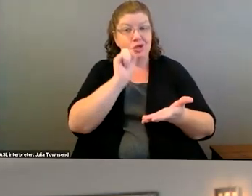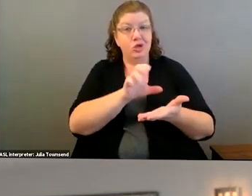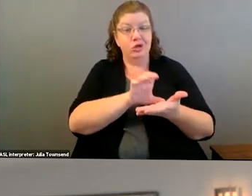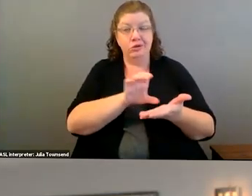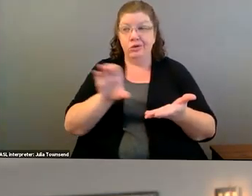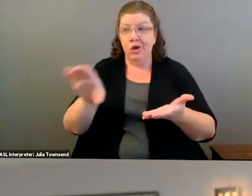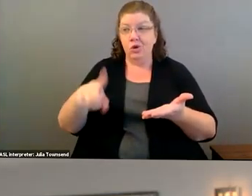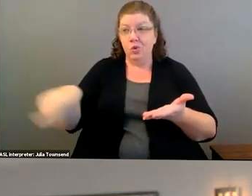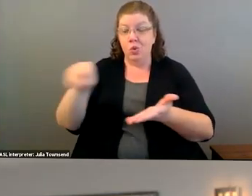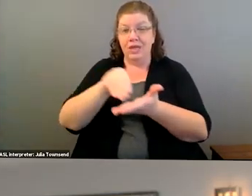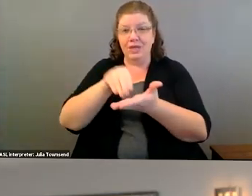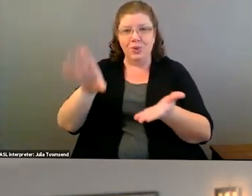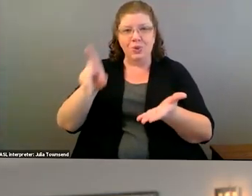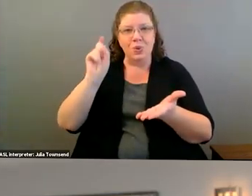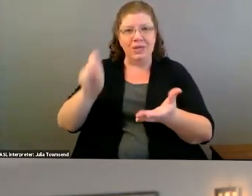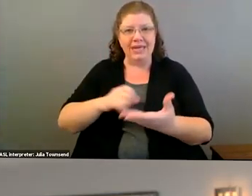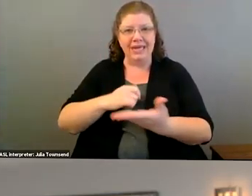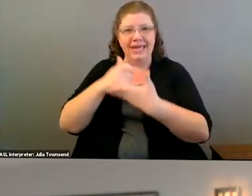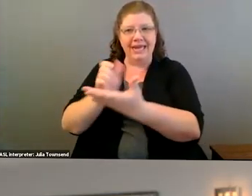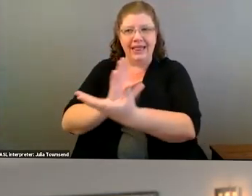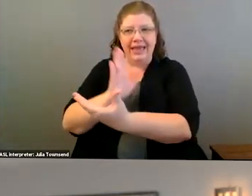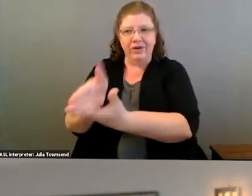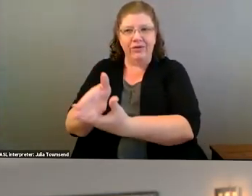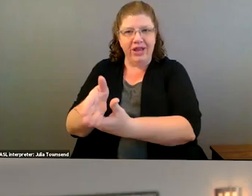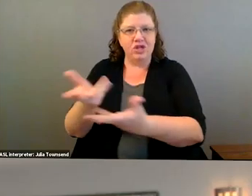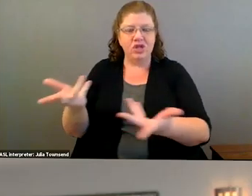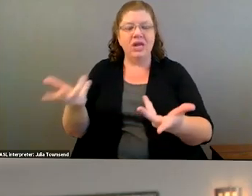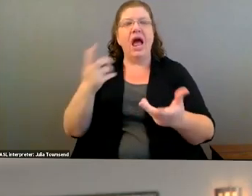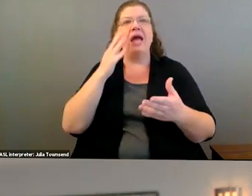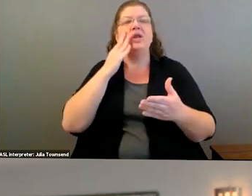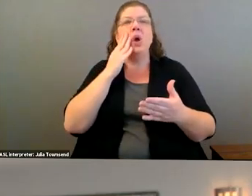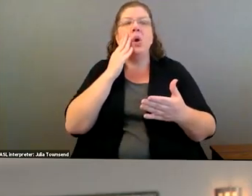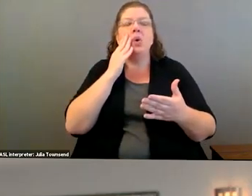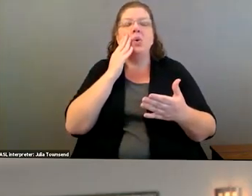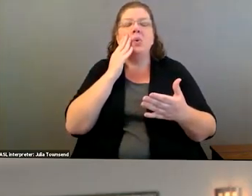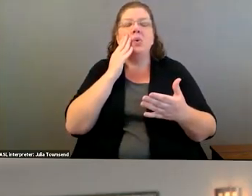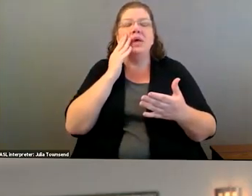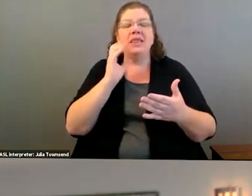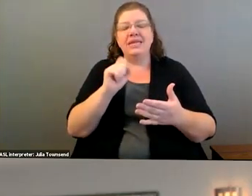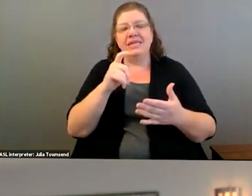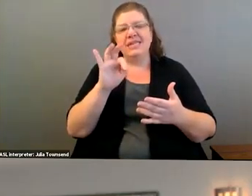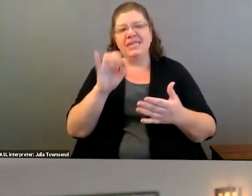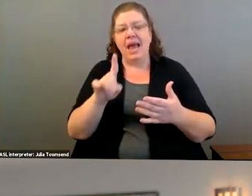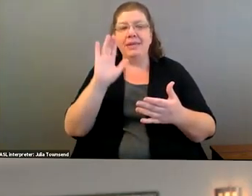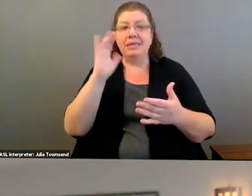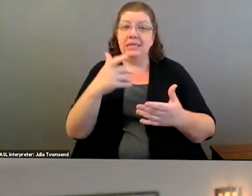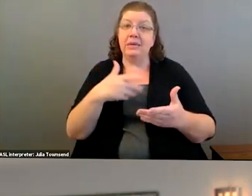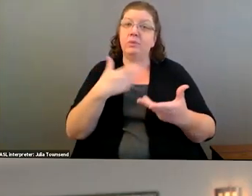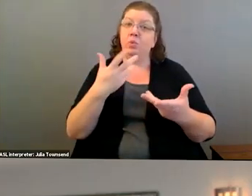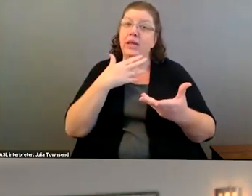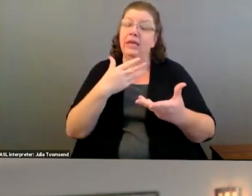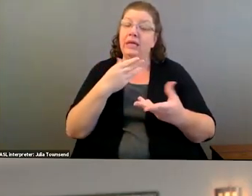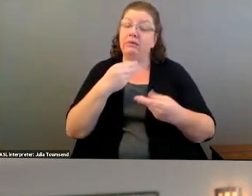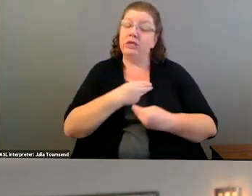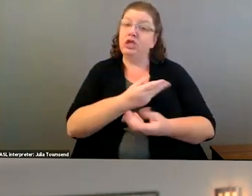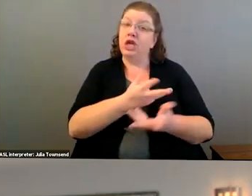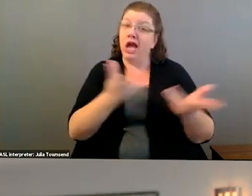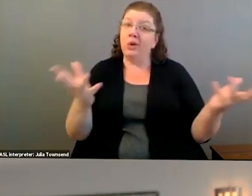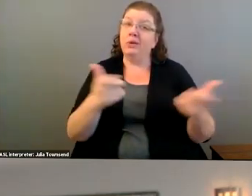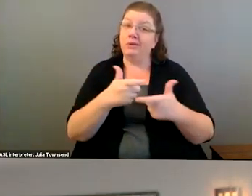darse a los estudiantes que necesitan las intervenciones si bien esto me como